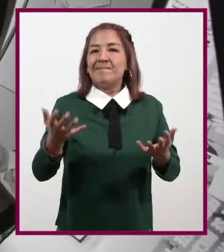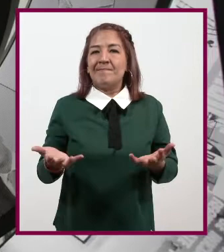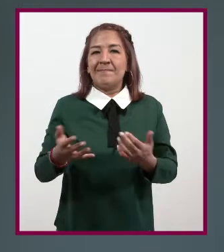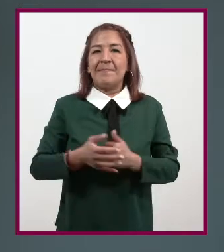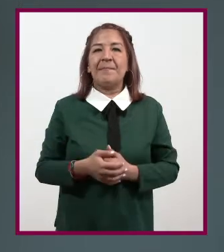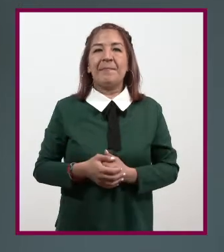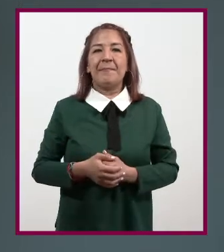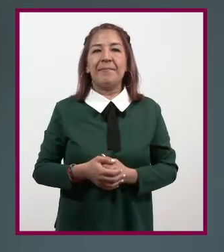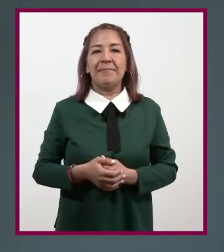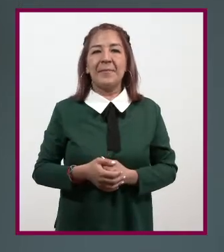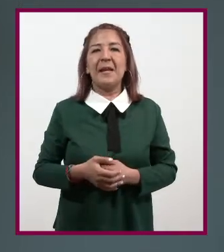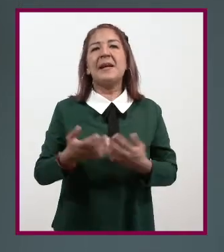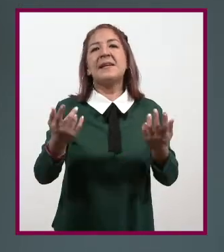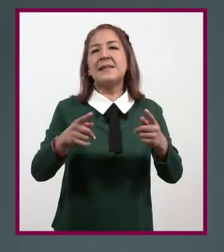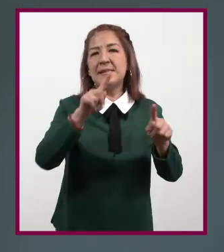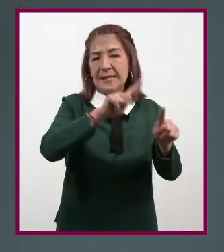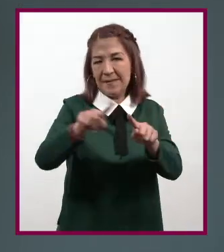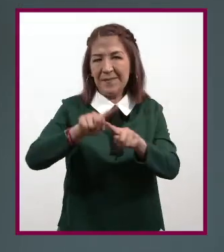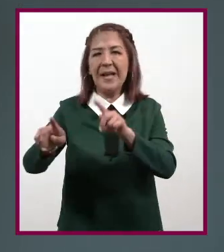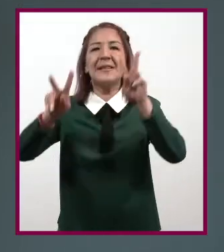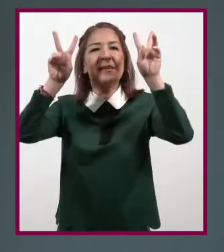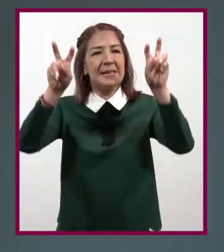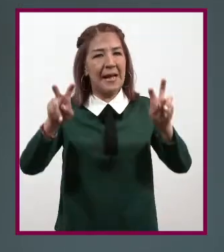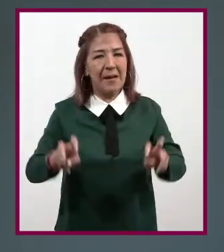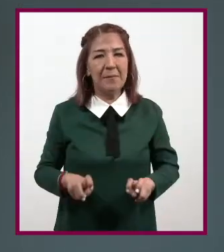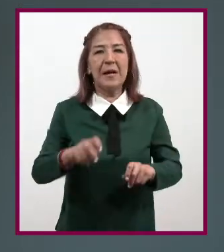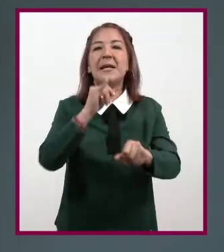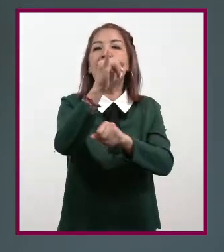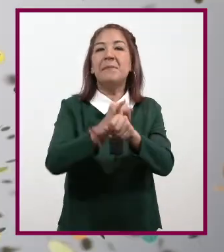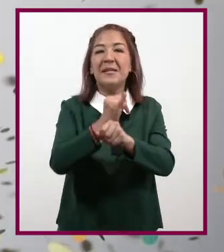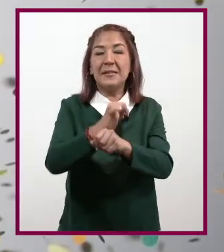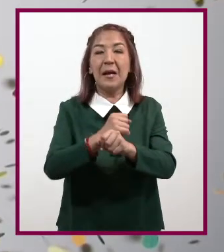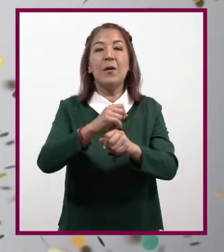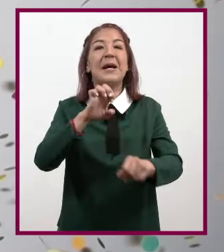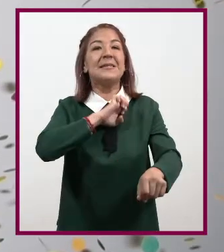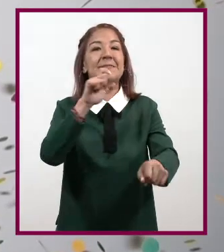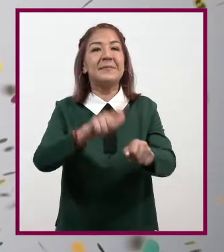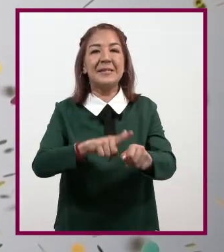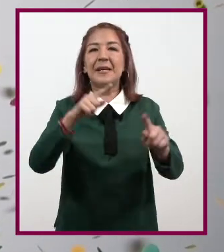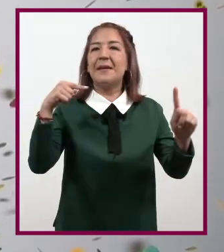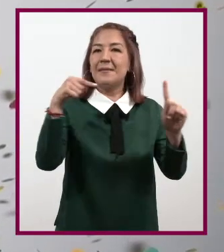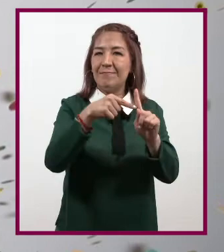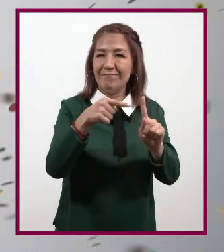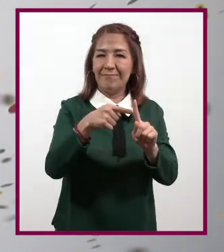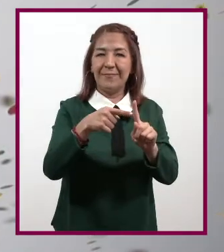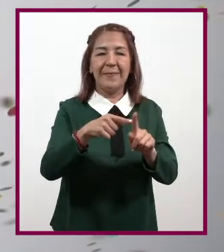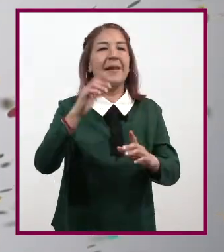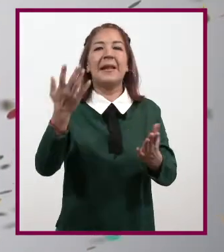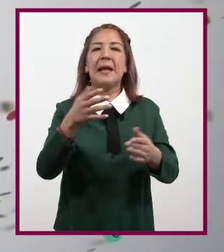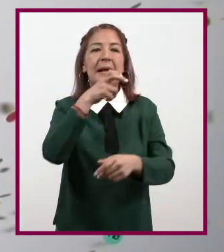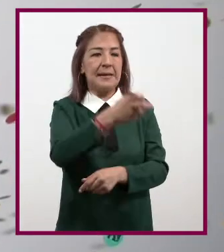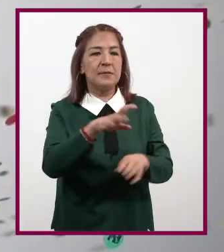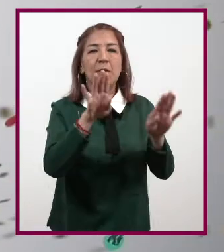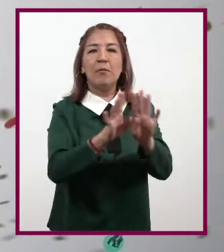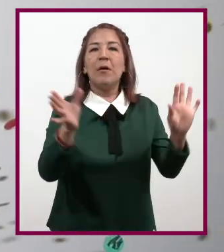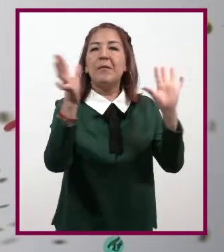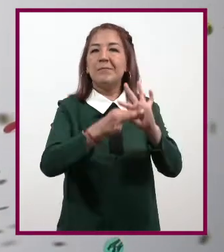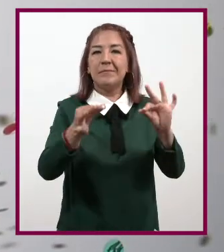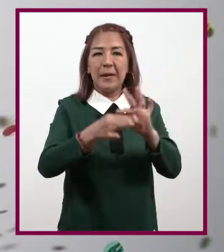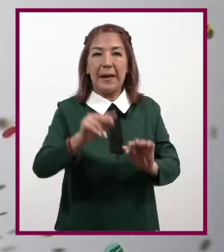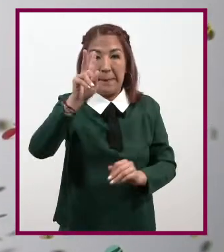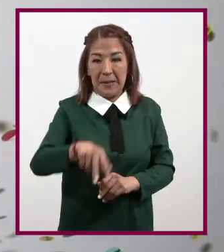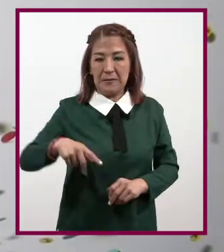como muchos campos y como investigaciones muy puntuales o muy especializadas, porque ahí es cuando realmente